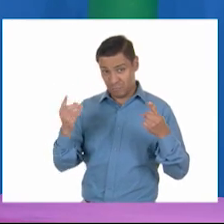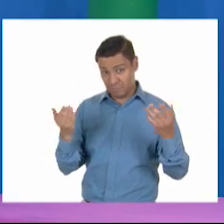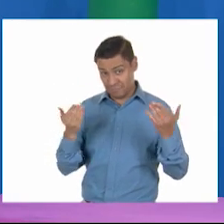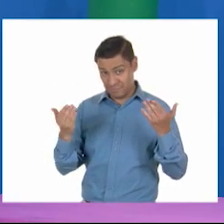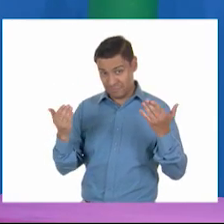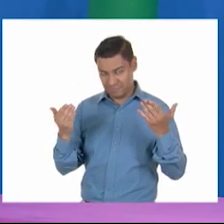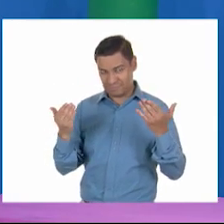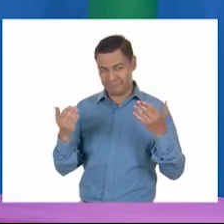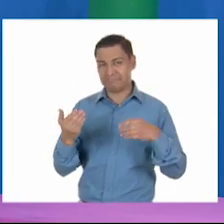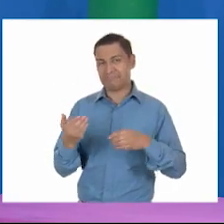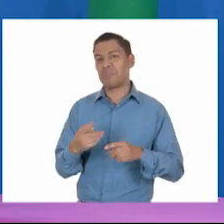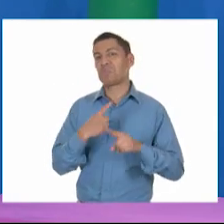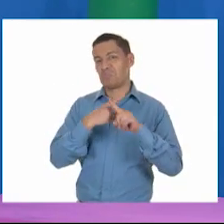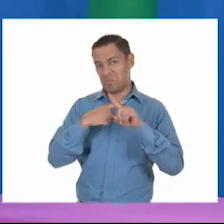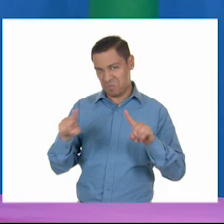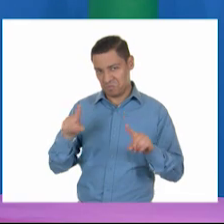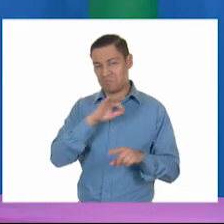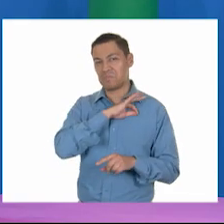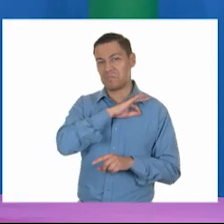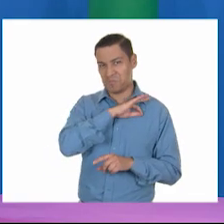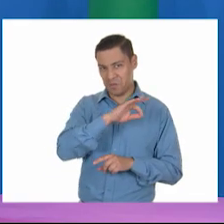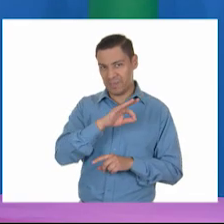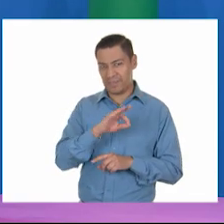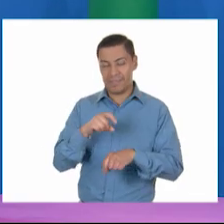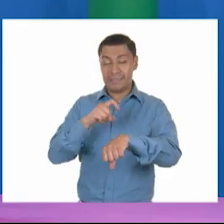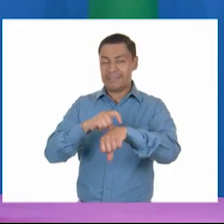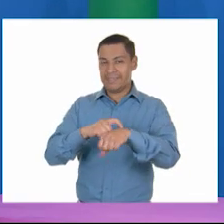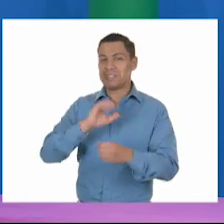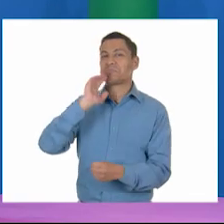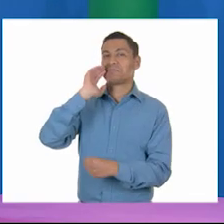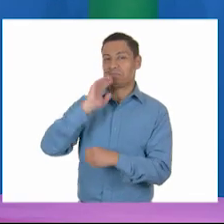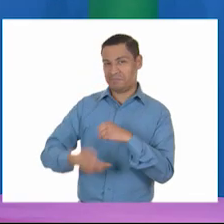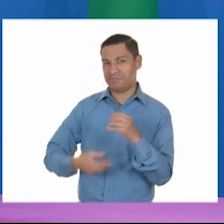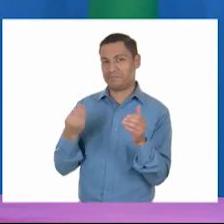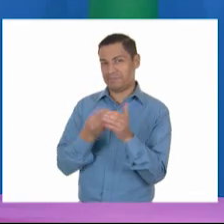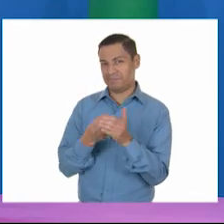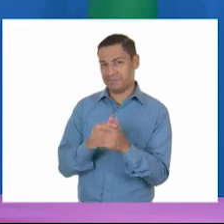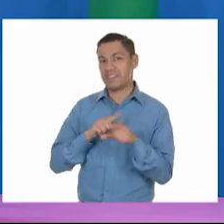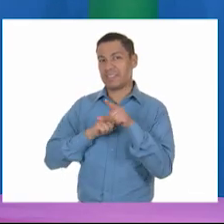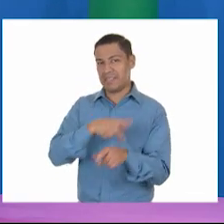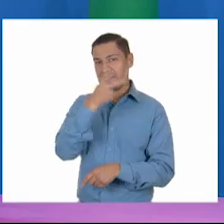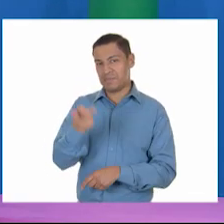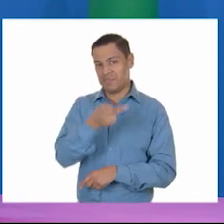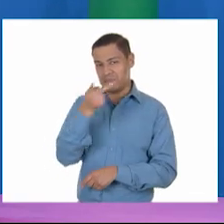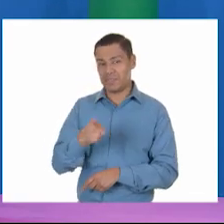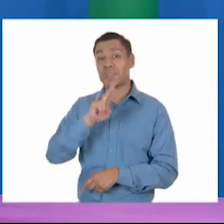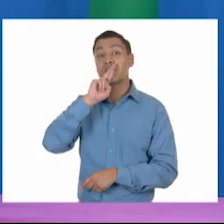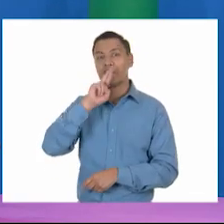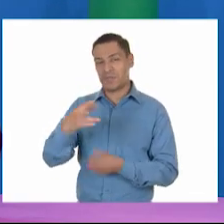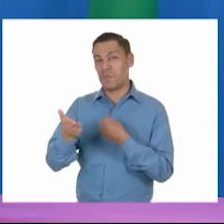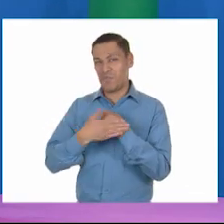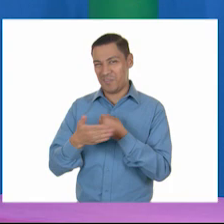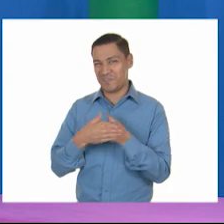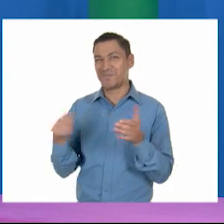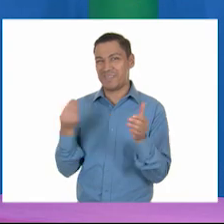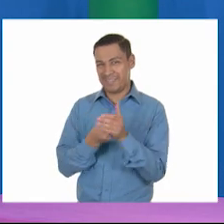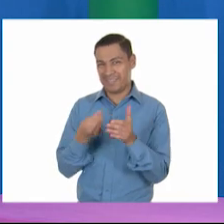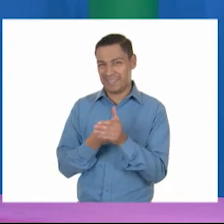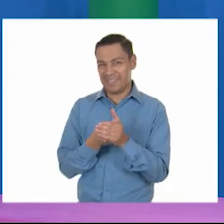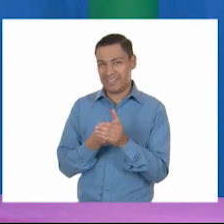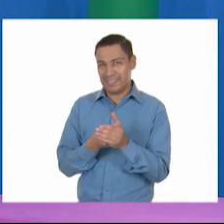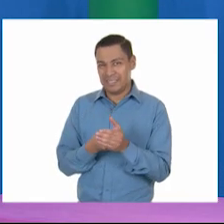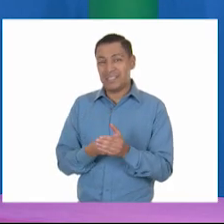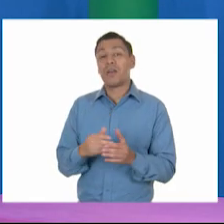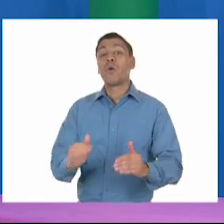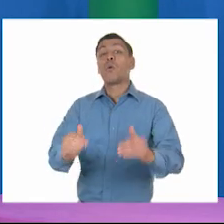Se nos ha terminado el tiempo, pero nosotros seguiremos con el resto de las preguntas y las respuestas. ¿Se acuerdan? Para todos vamos a hacer la versión